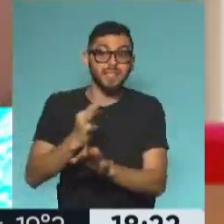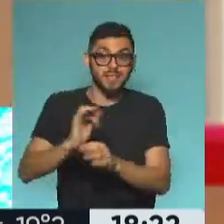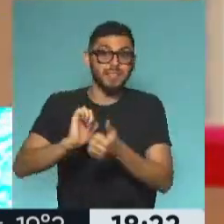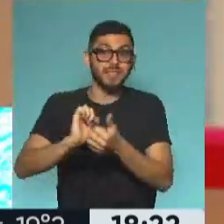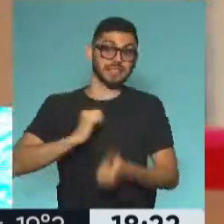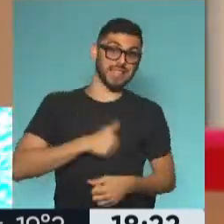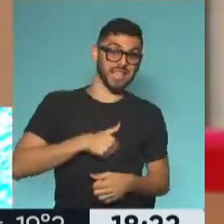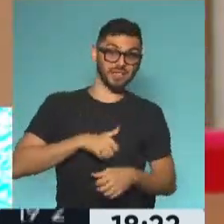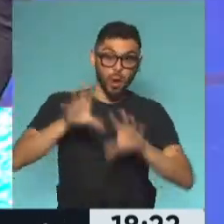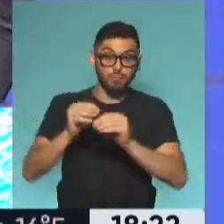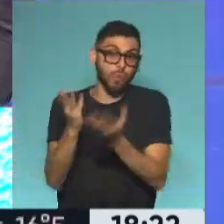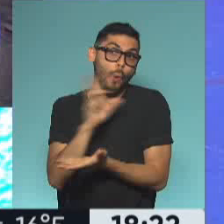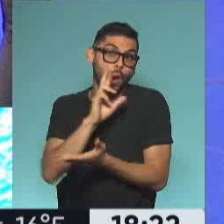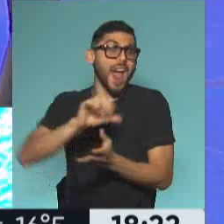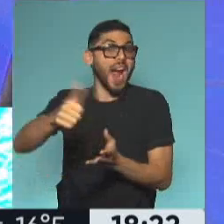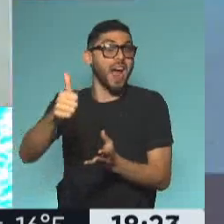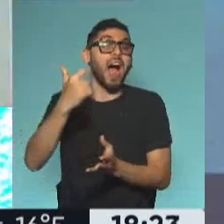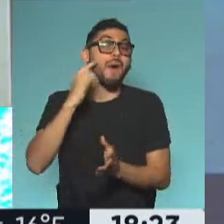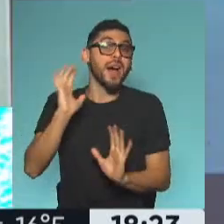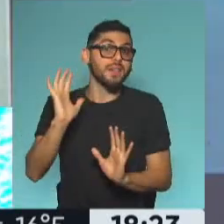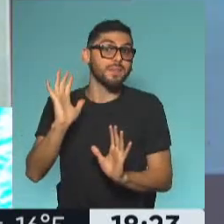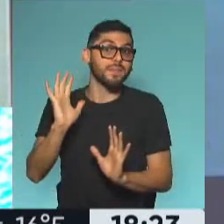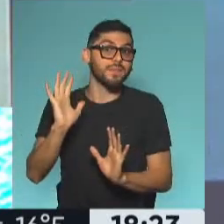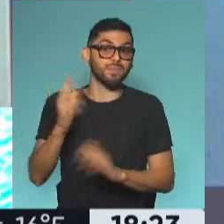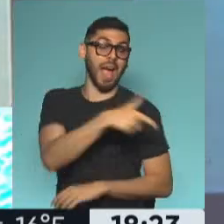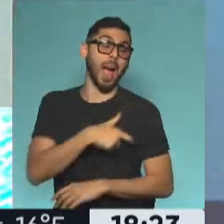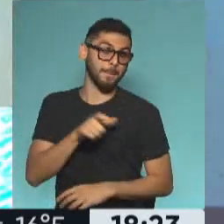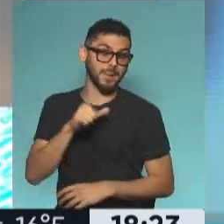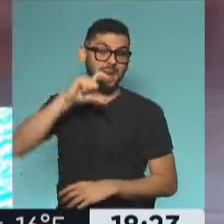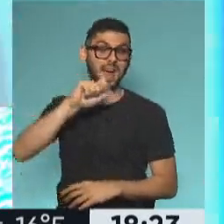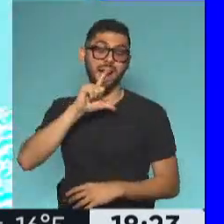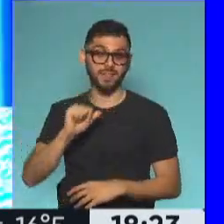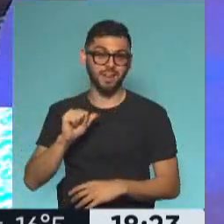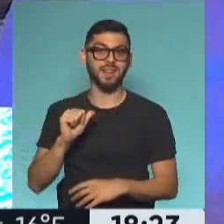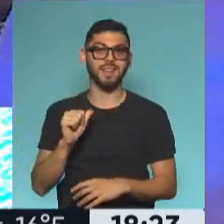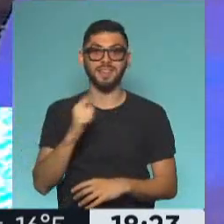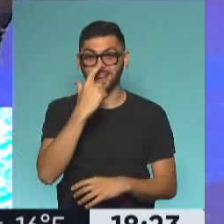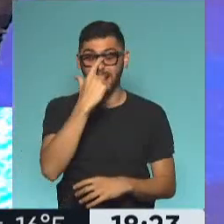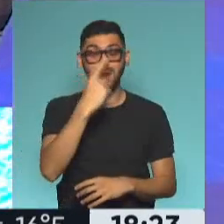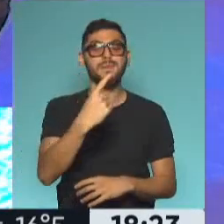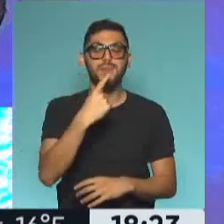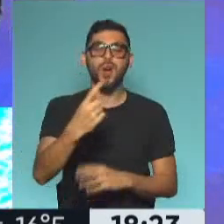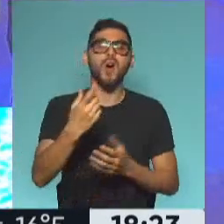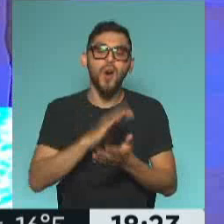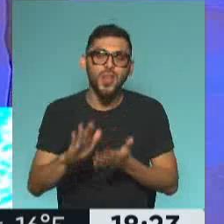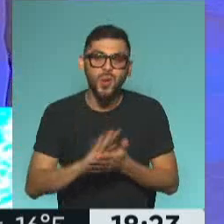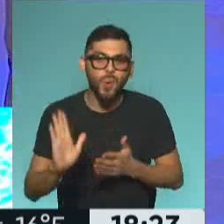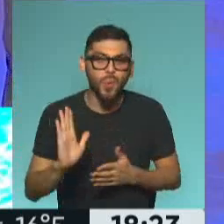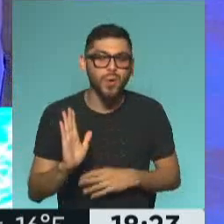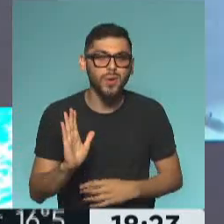justamente el equipo de las chicas. Sí, comandado por mí. Repetí la pregunta, Francesca, repetí la